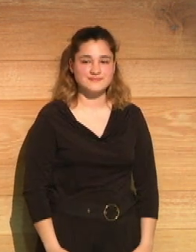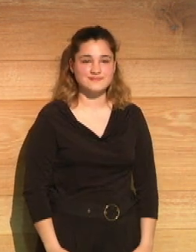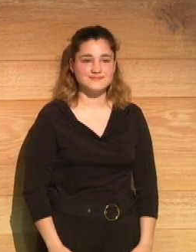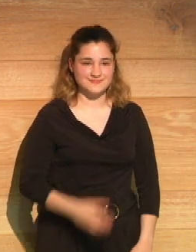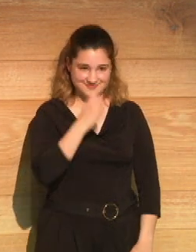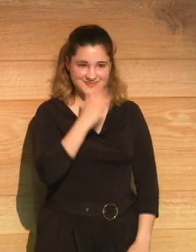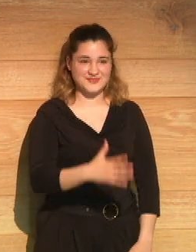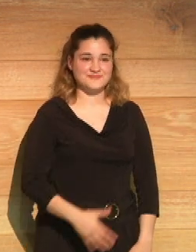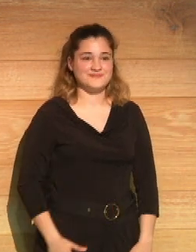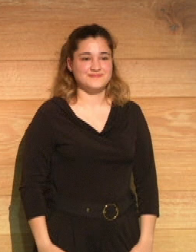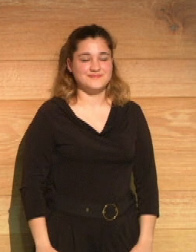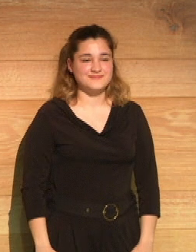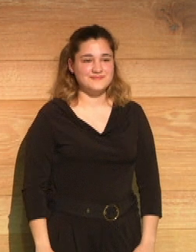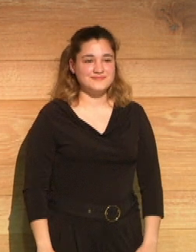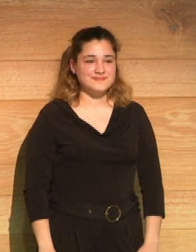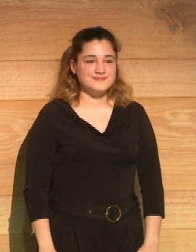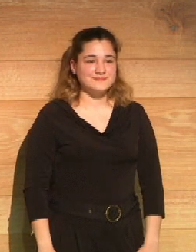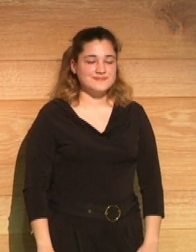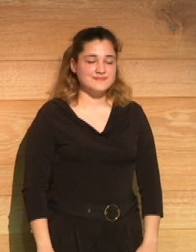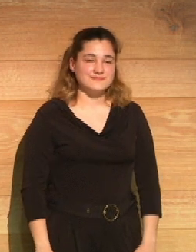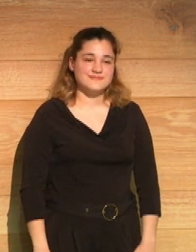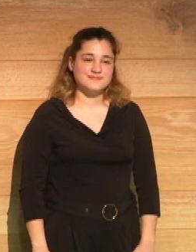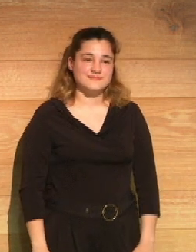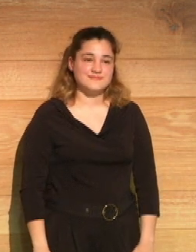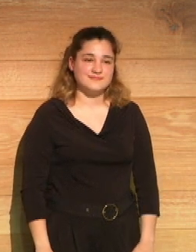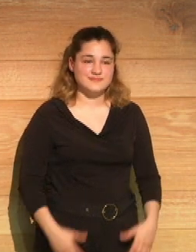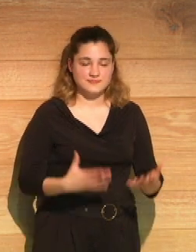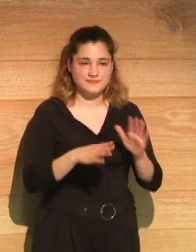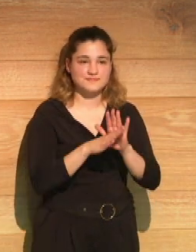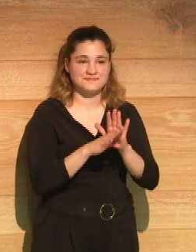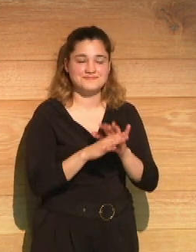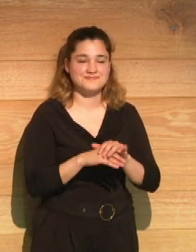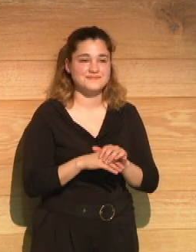Muy bien. De todas maneras, pues seguiremos.